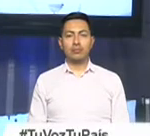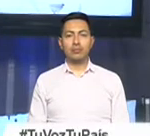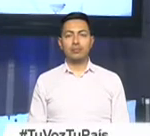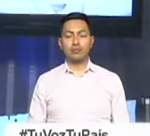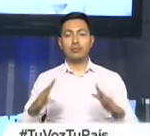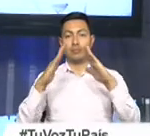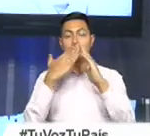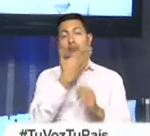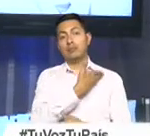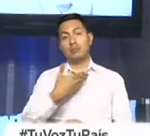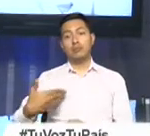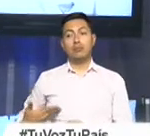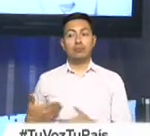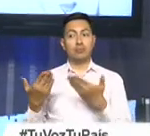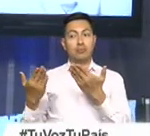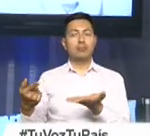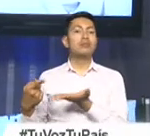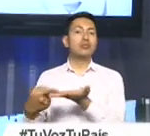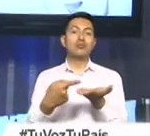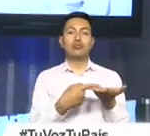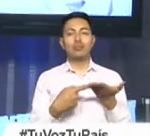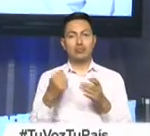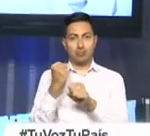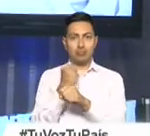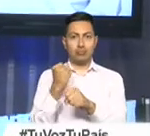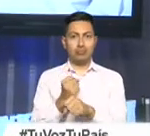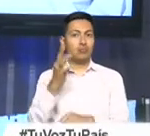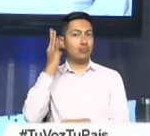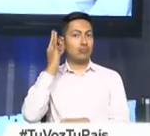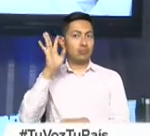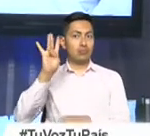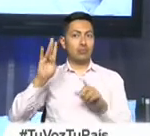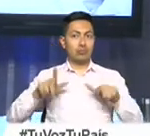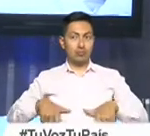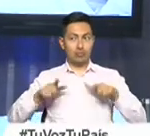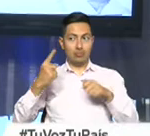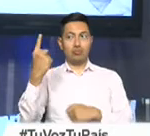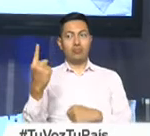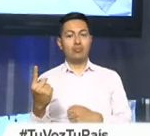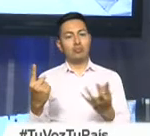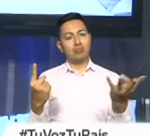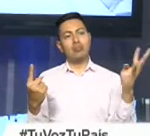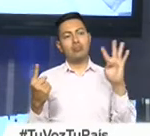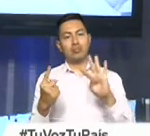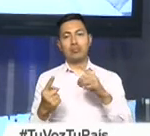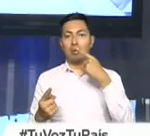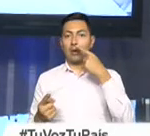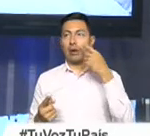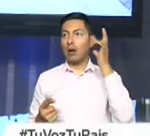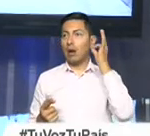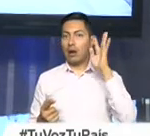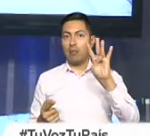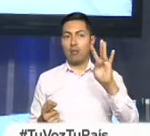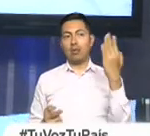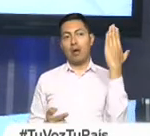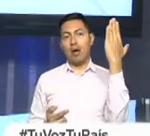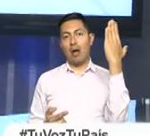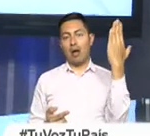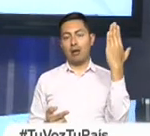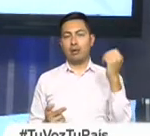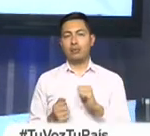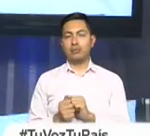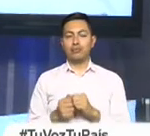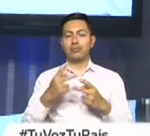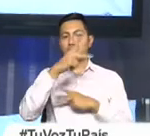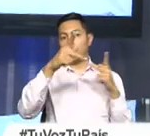de Carondelet se desarrolló la reunión de trabajo entre Rocío González de Moreno y las esposas de los alcaldes y prefectos de Carchi,